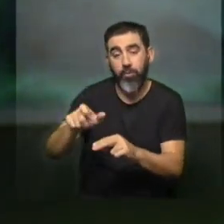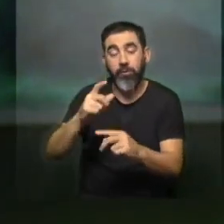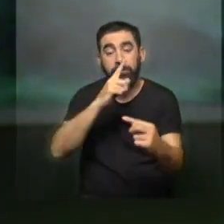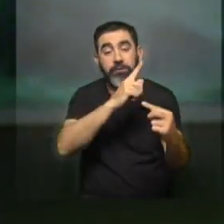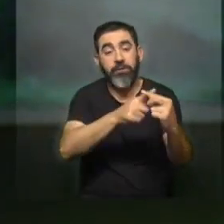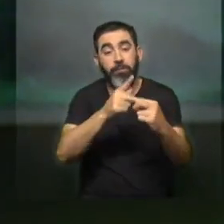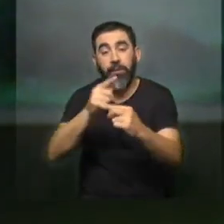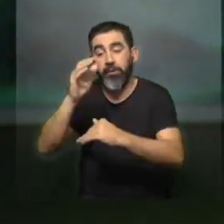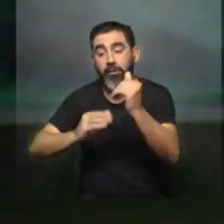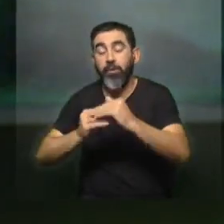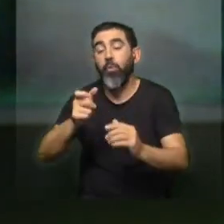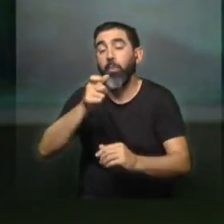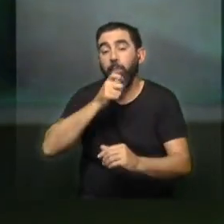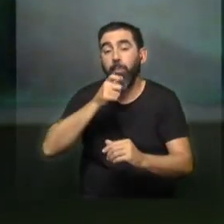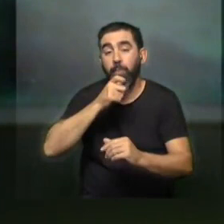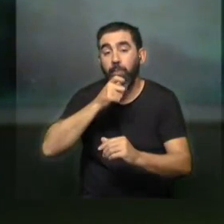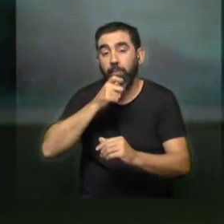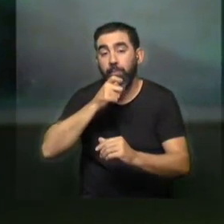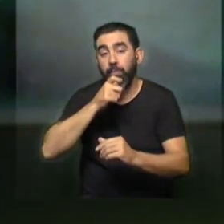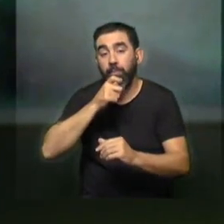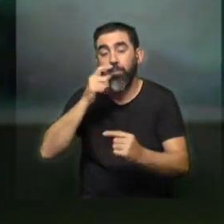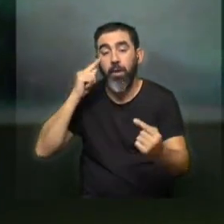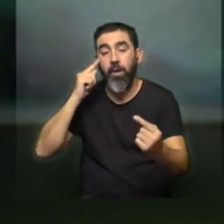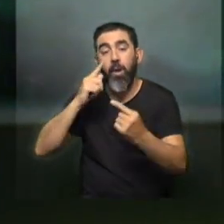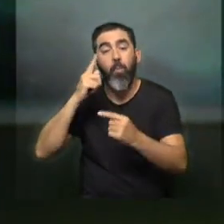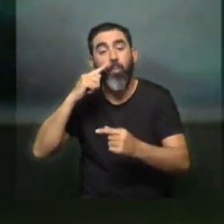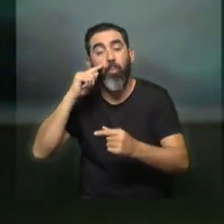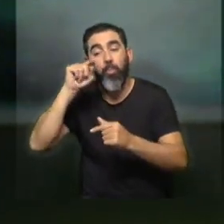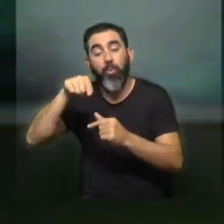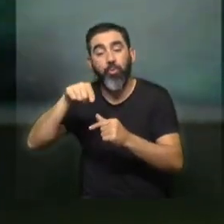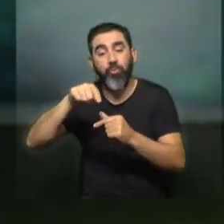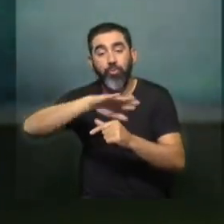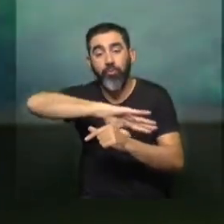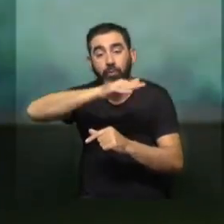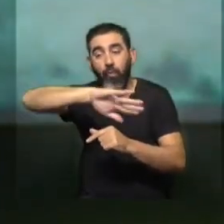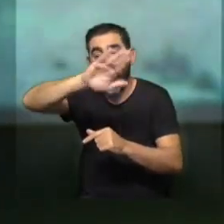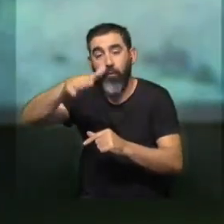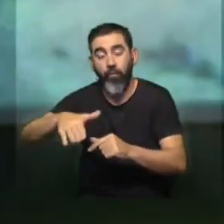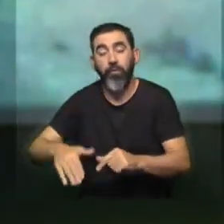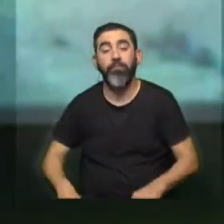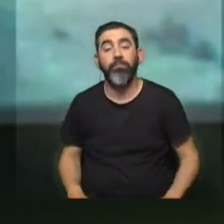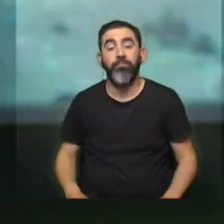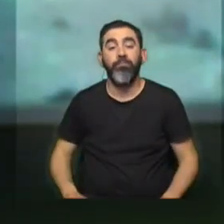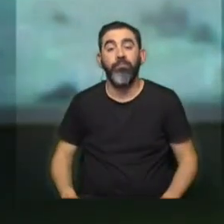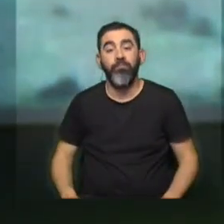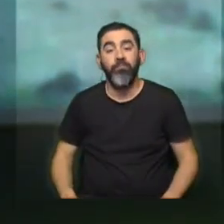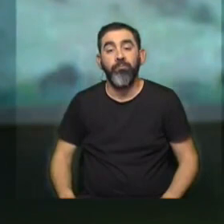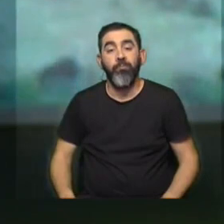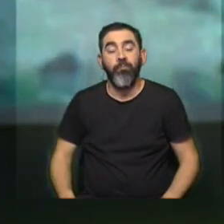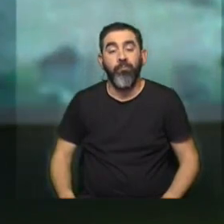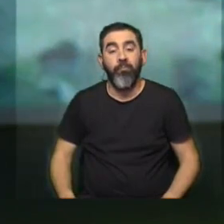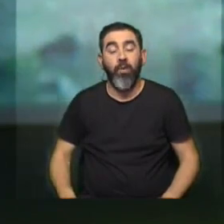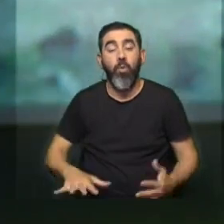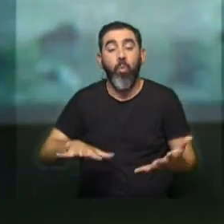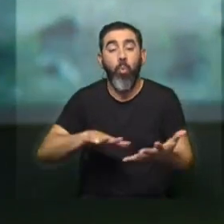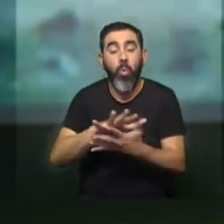cementerios construidos con rocas, que se trasladaron intencionalmente al lugar para generar esas formas. Entonces, eso los convierte en lugares